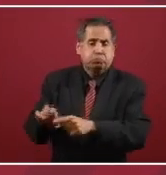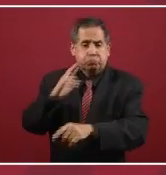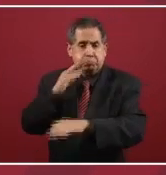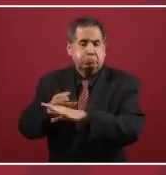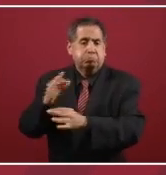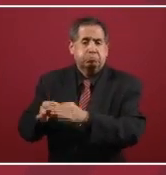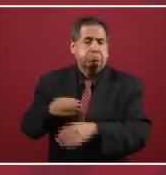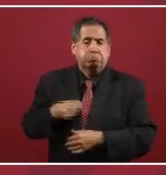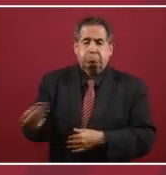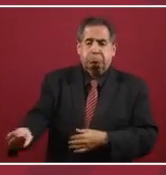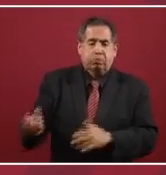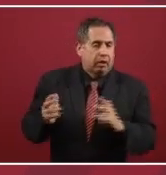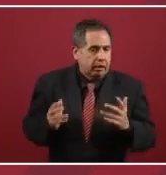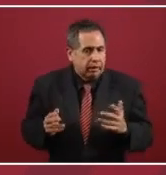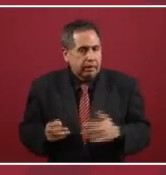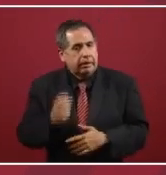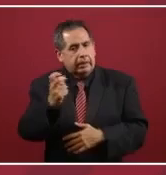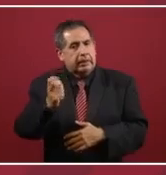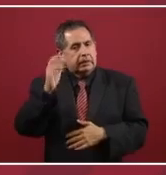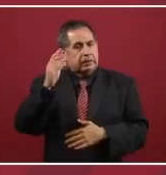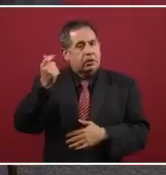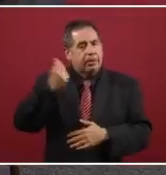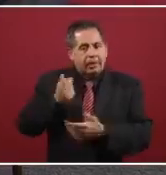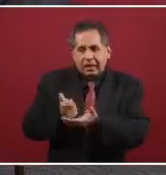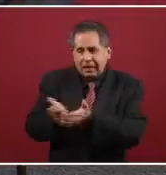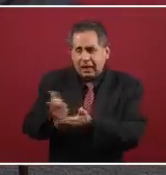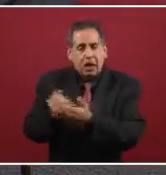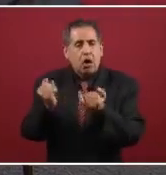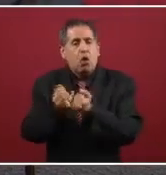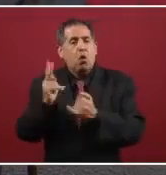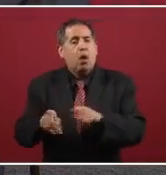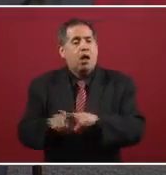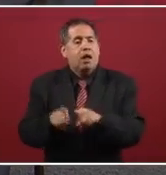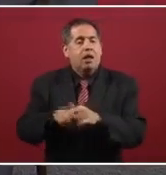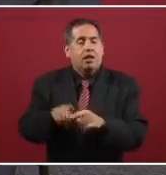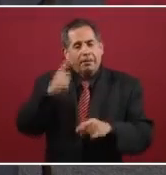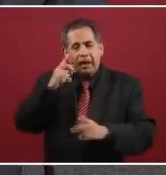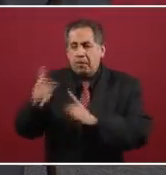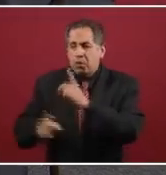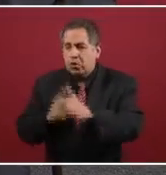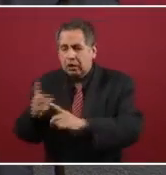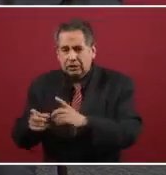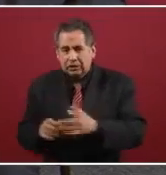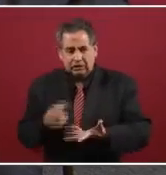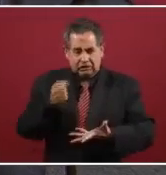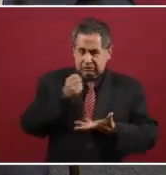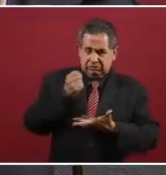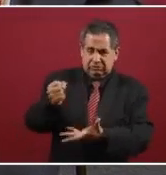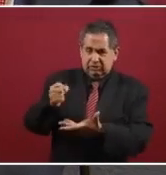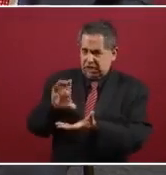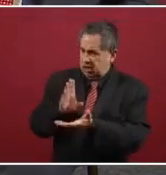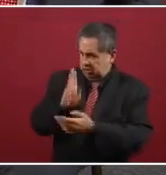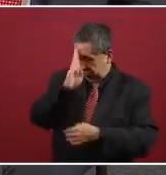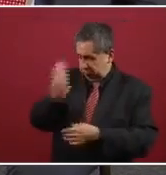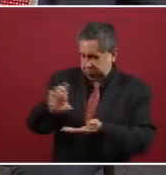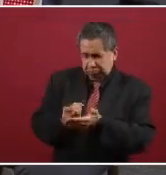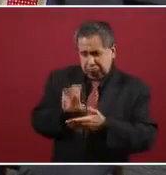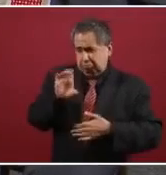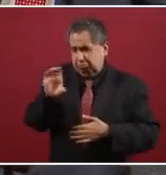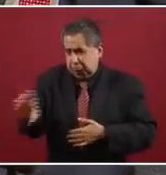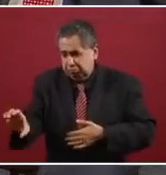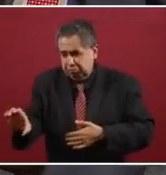las becas o apoyos a los deportistas. ¿Por qué administrarlo? Ya tenemos, adminístralo tú